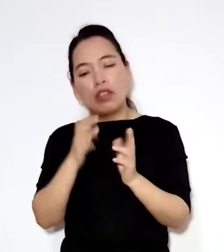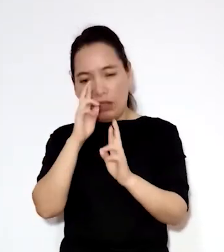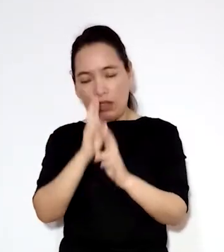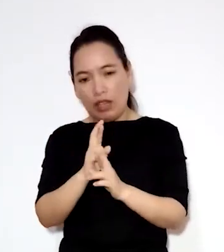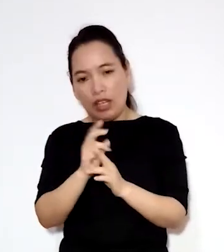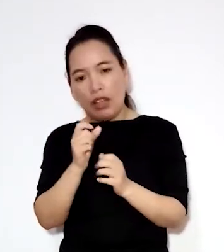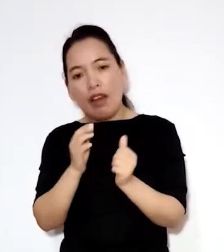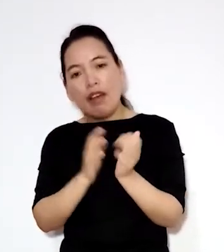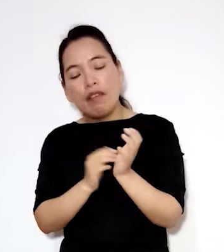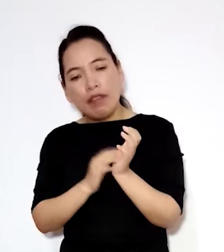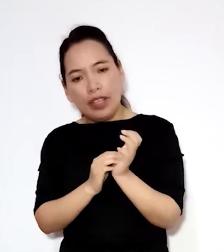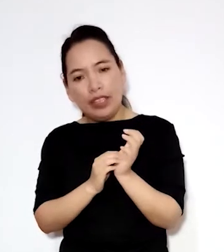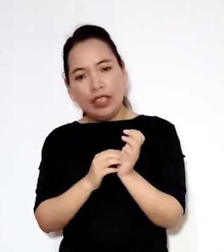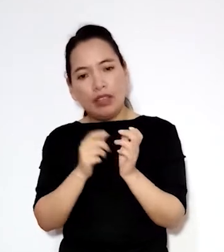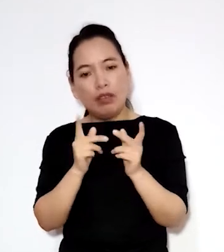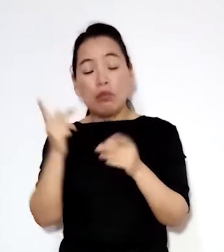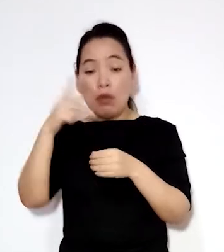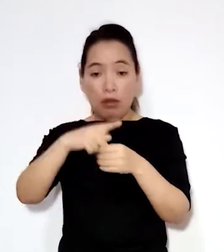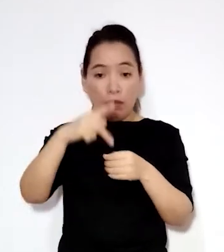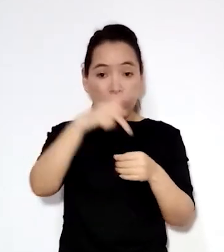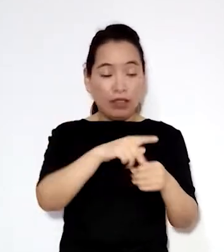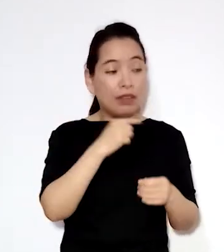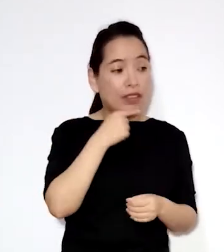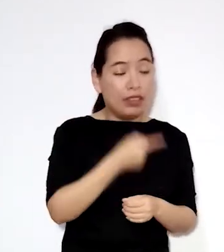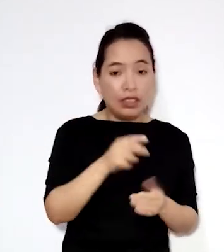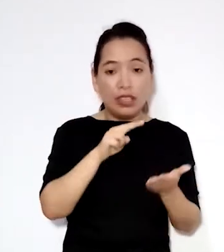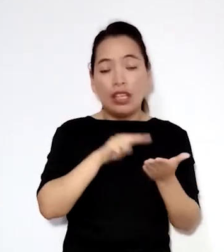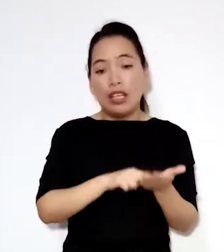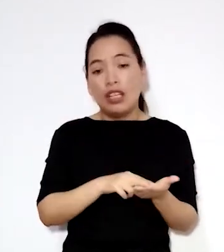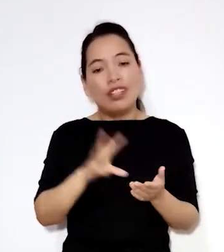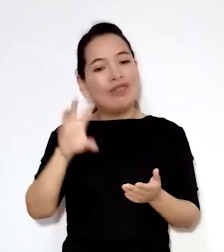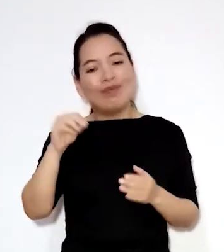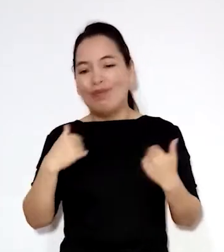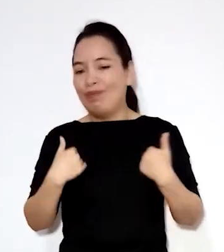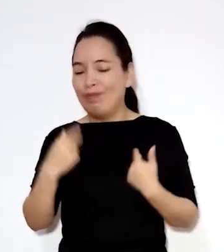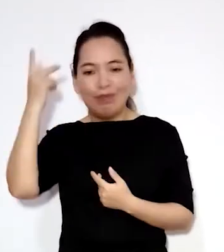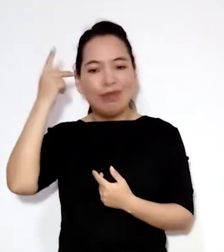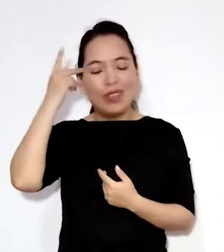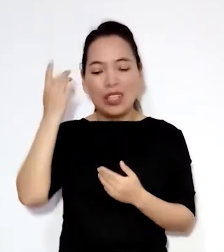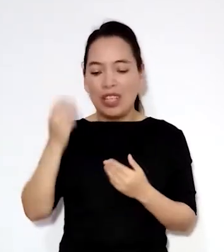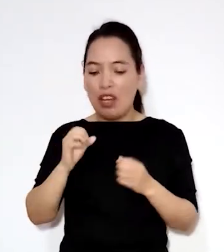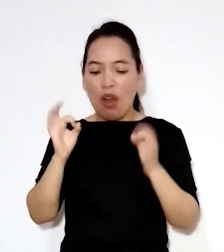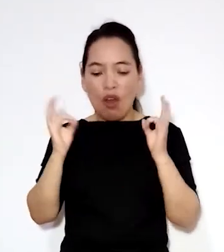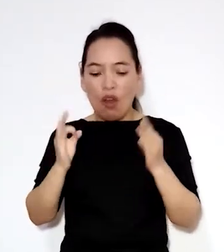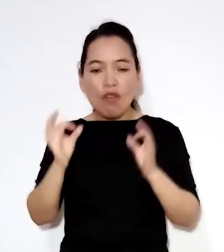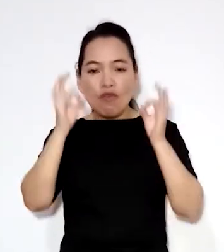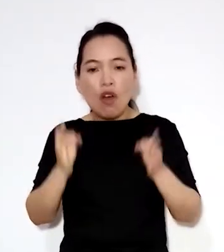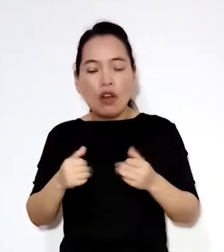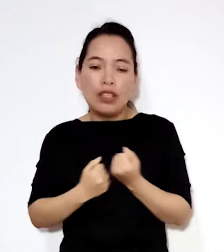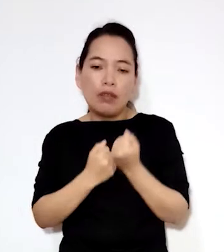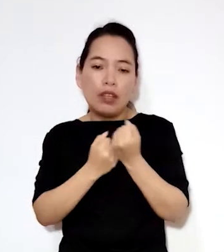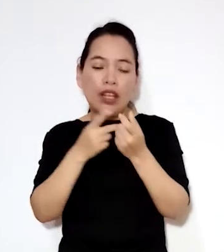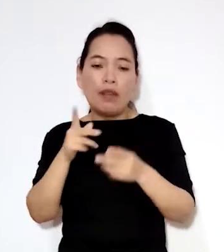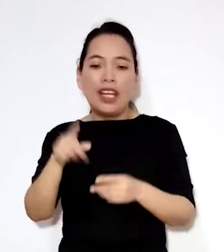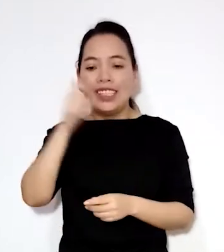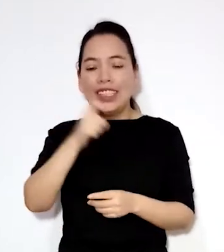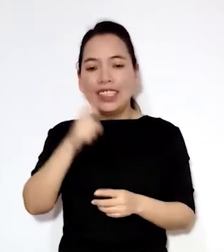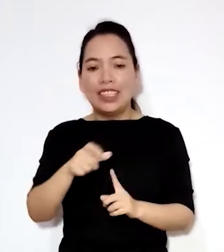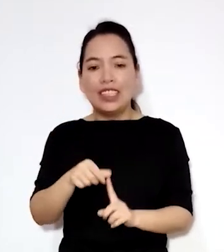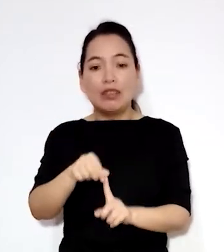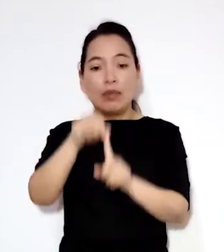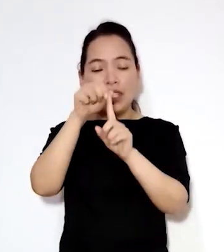Las son todavía un desafío particularmente grande. Menos de un tercio de los participantes afirmó que no